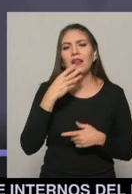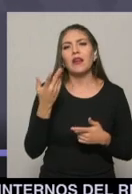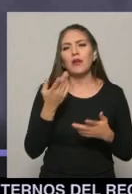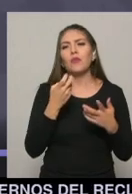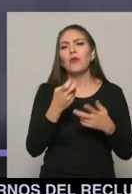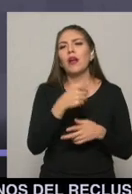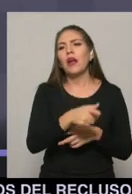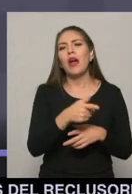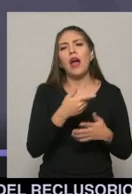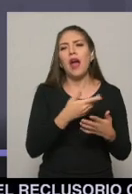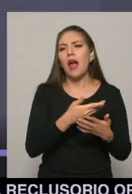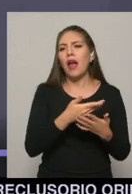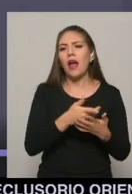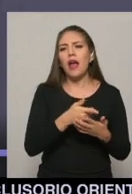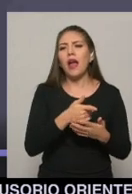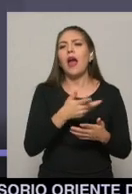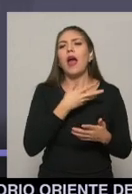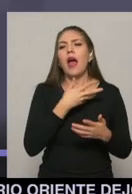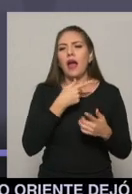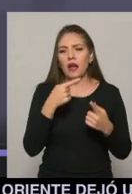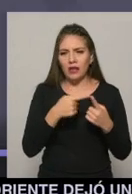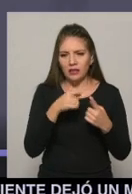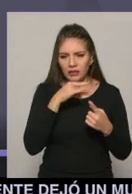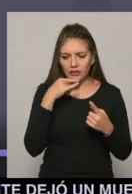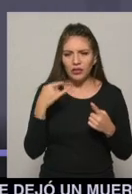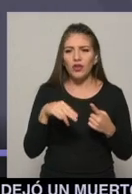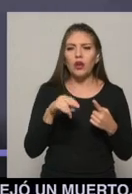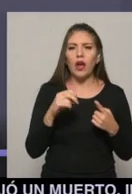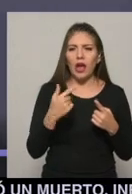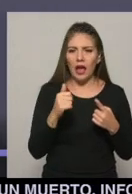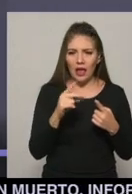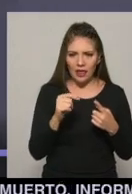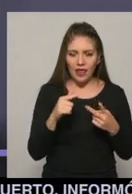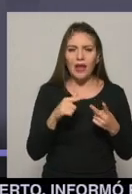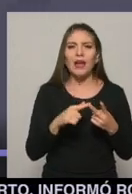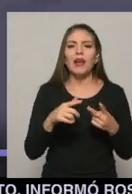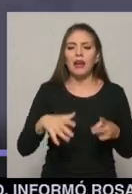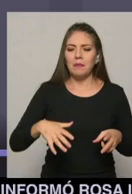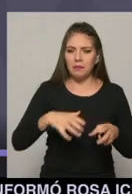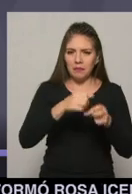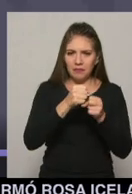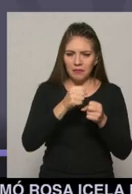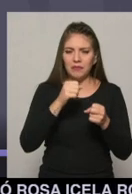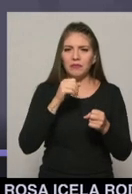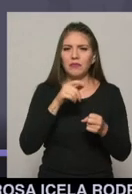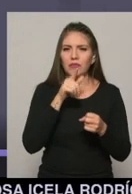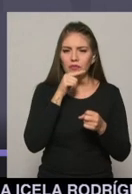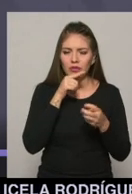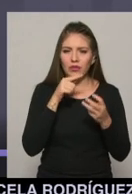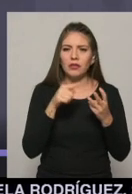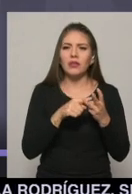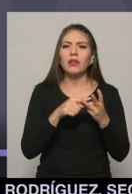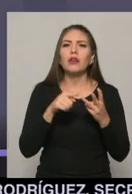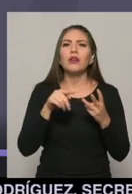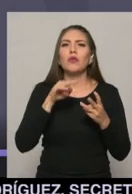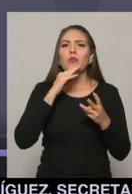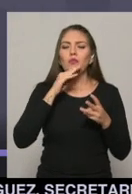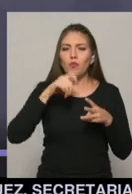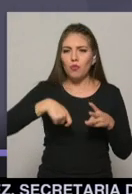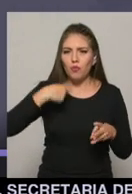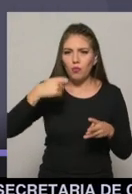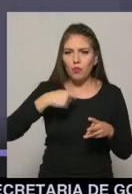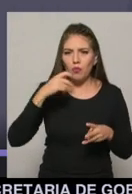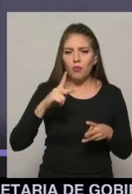realmente se consuma, se queda los chiles en nogada, los michiotes, el pozole estilo